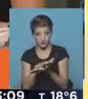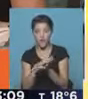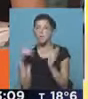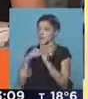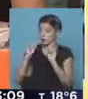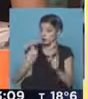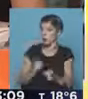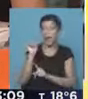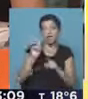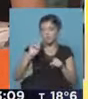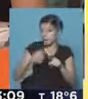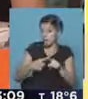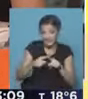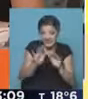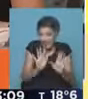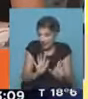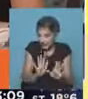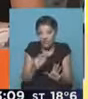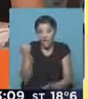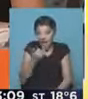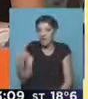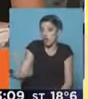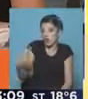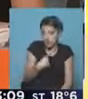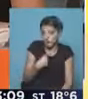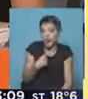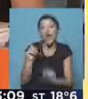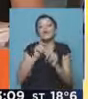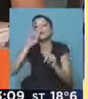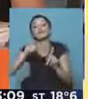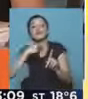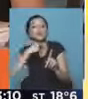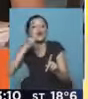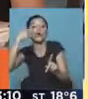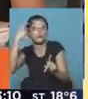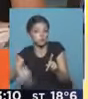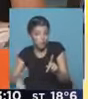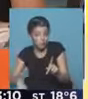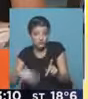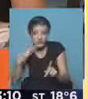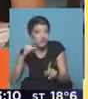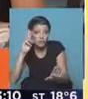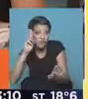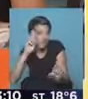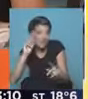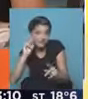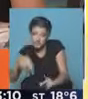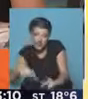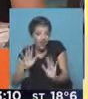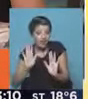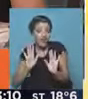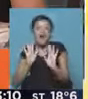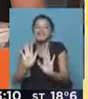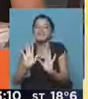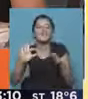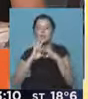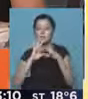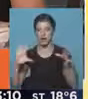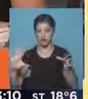la política es así, que hay oposición, que hay gente que quiere cosas distintas, y en algún momento hay que aceptar que la democracia lo que ofrece es eso, una posibilidad